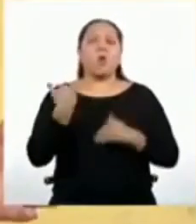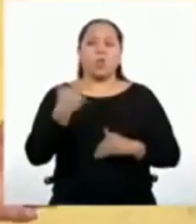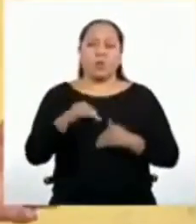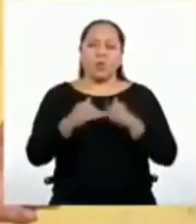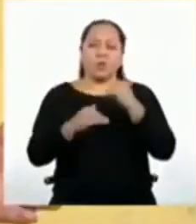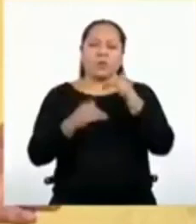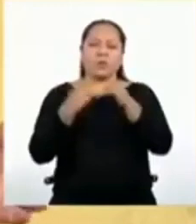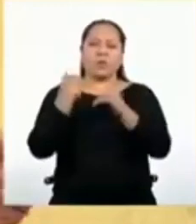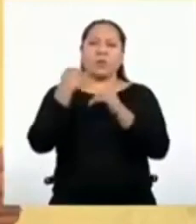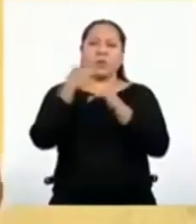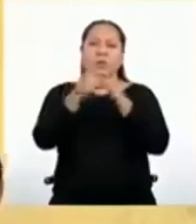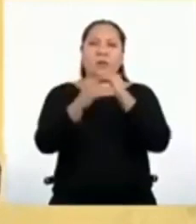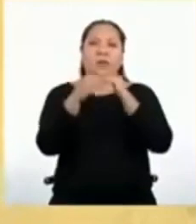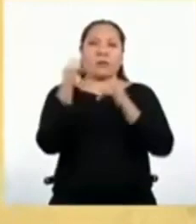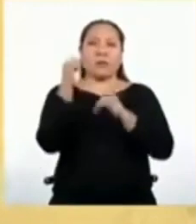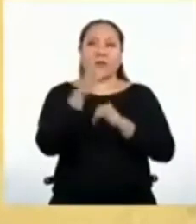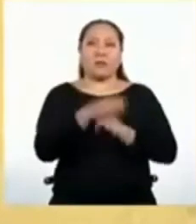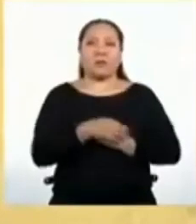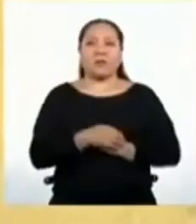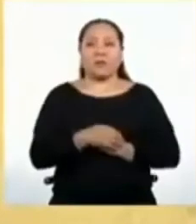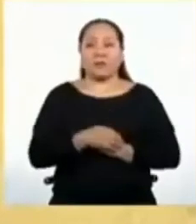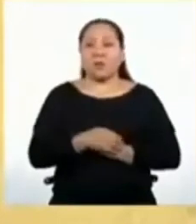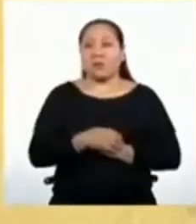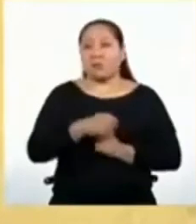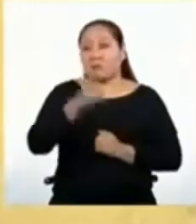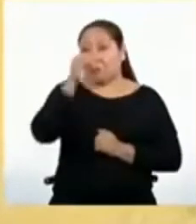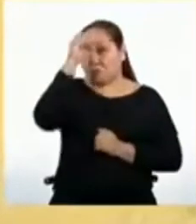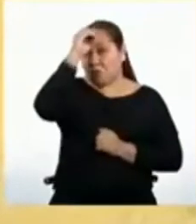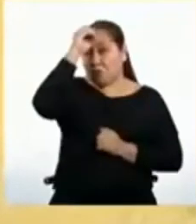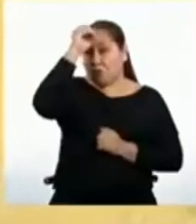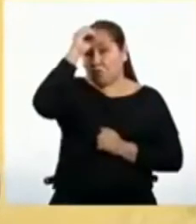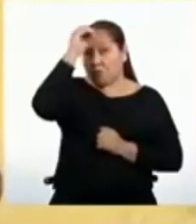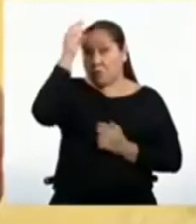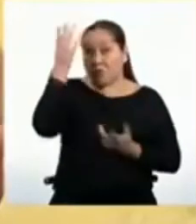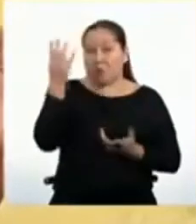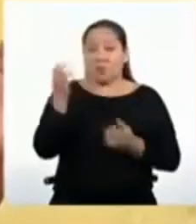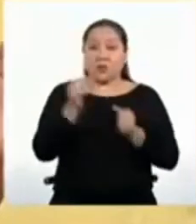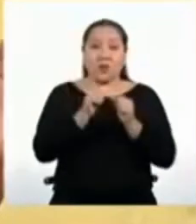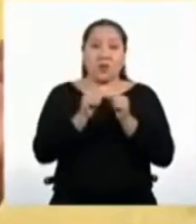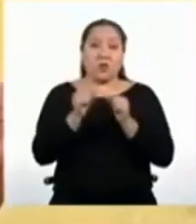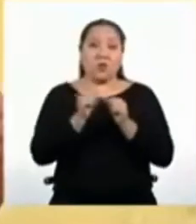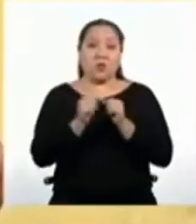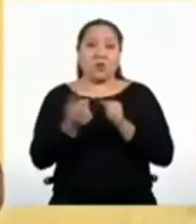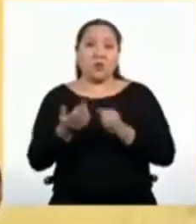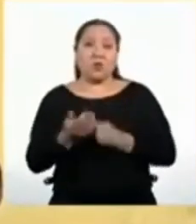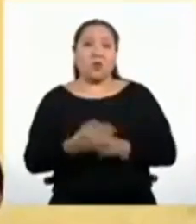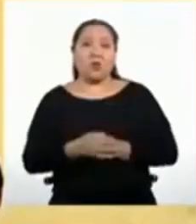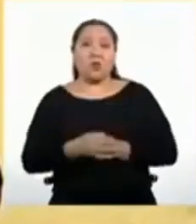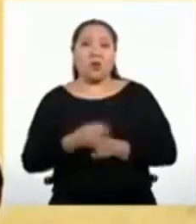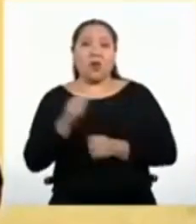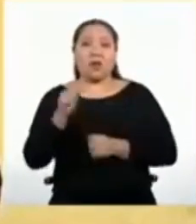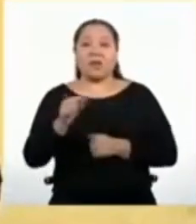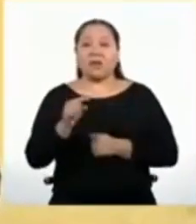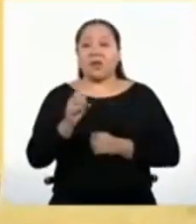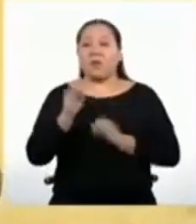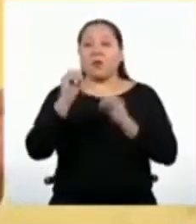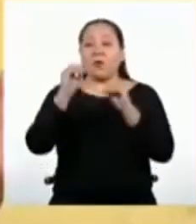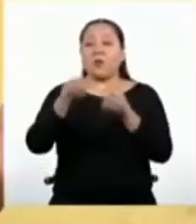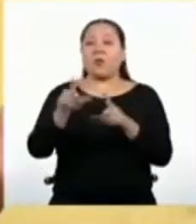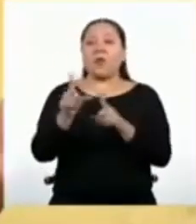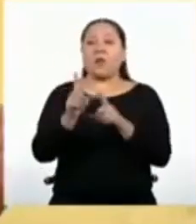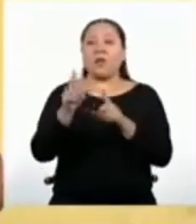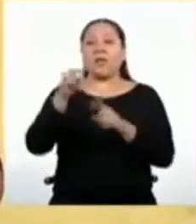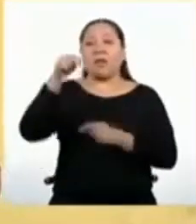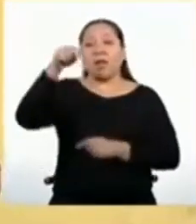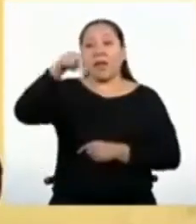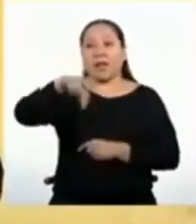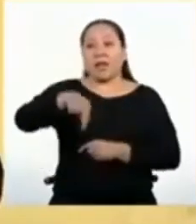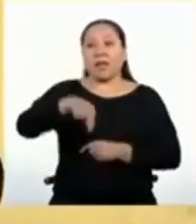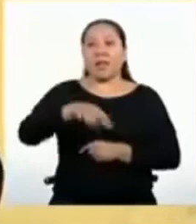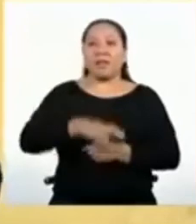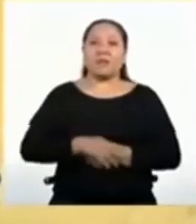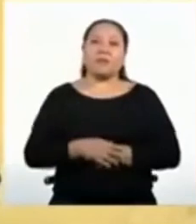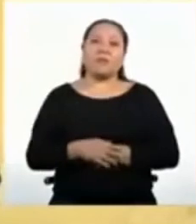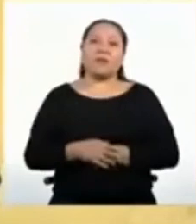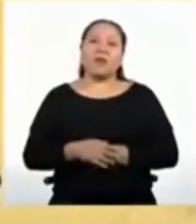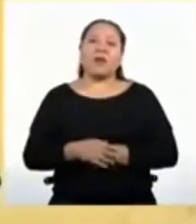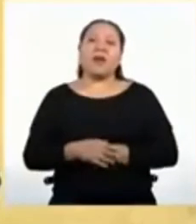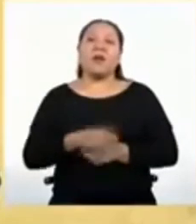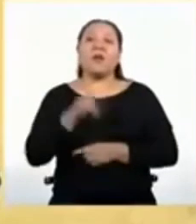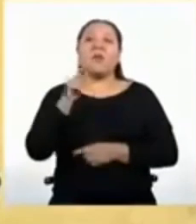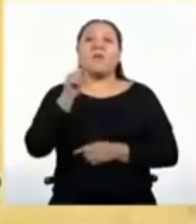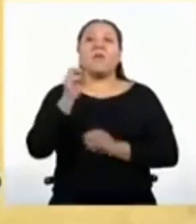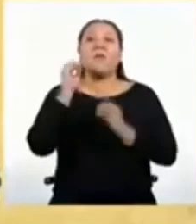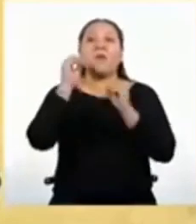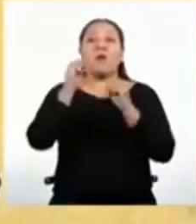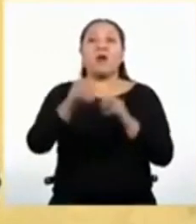era el castillo? Como desconocemos el valor, lo consideraremos como N. Trabajemos con la fórmula